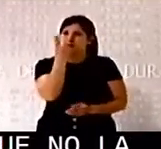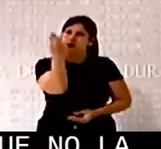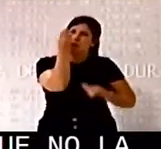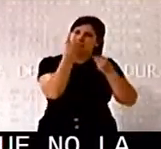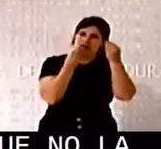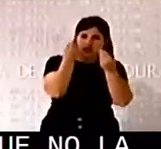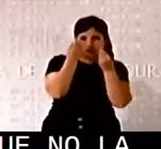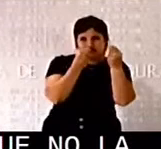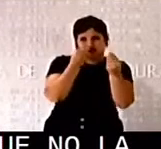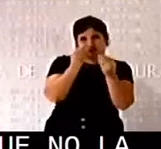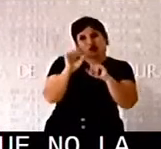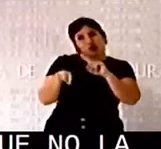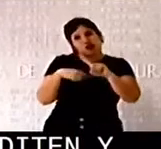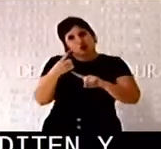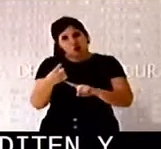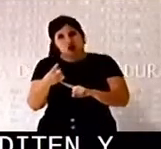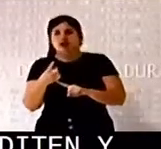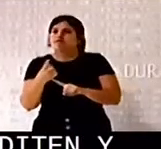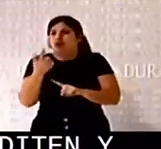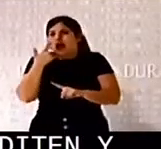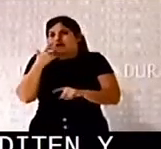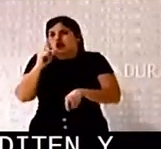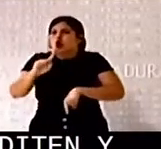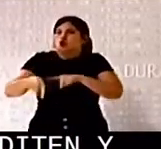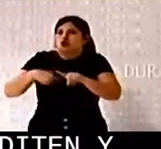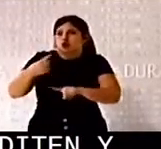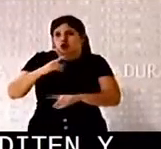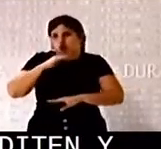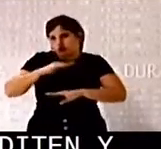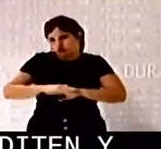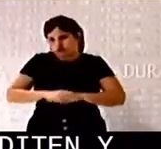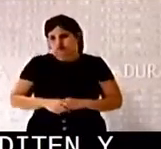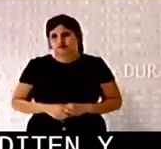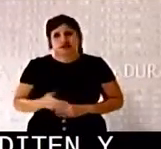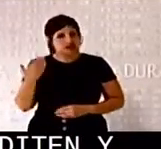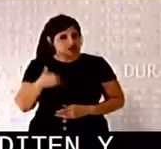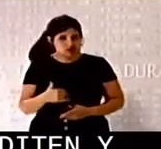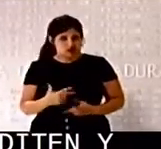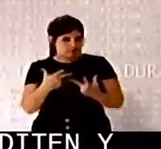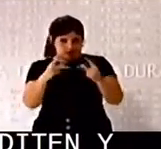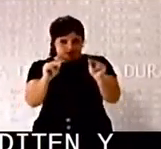lo mediten y después que actúen en consecuencia. Y termino.